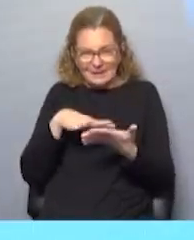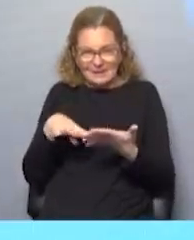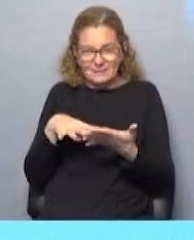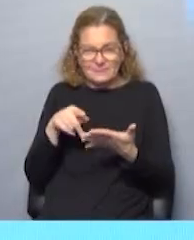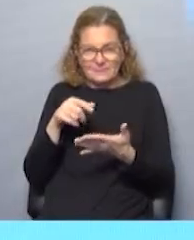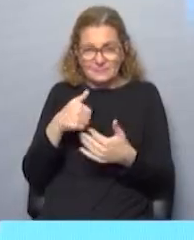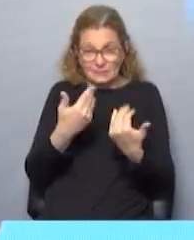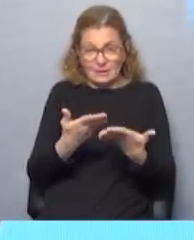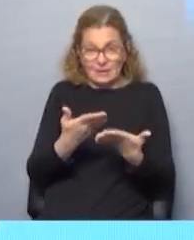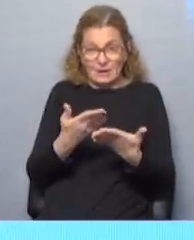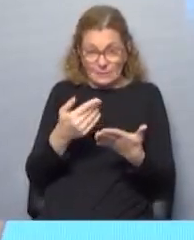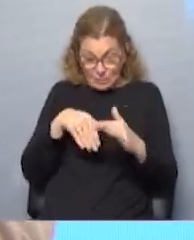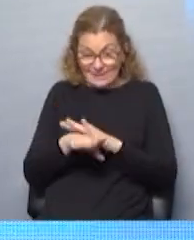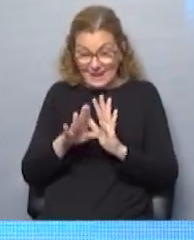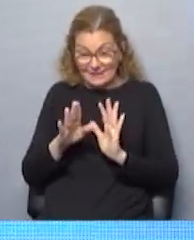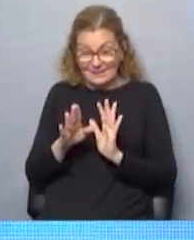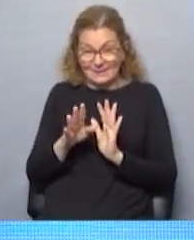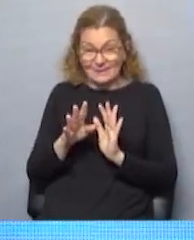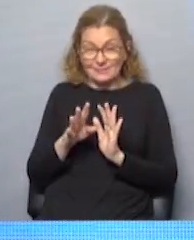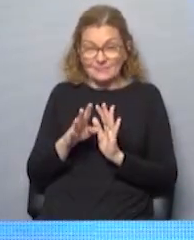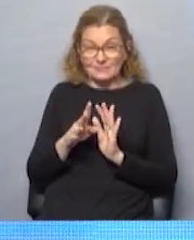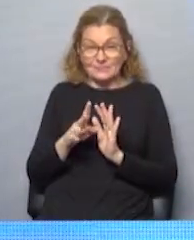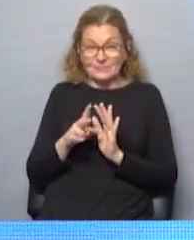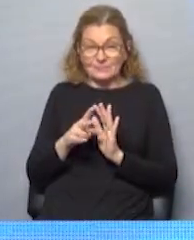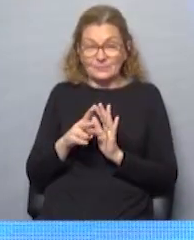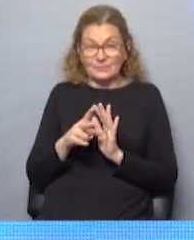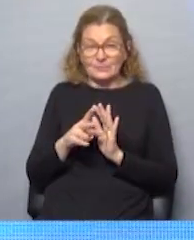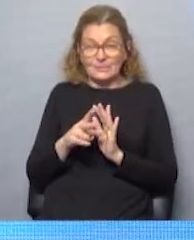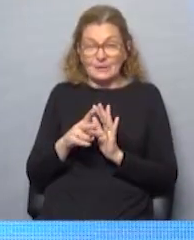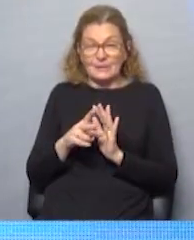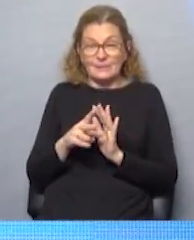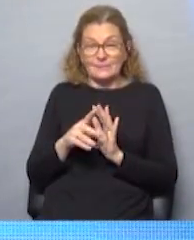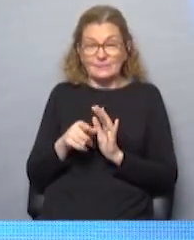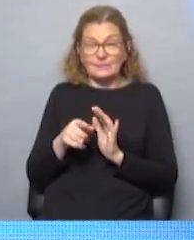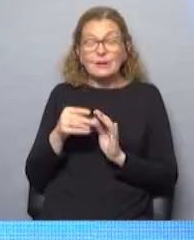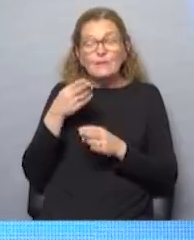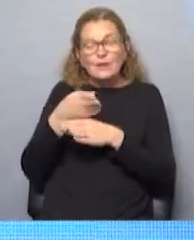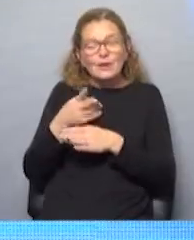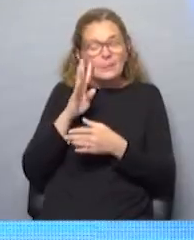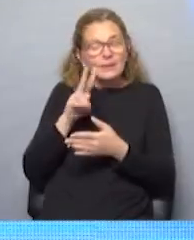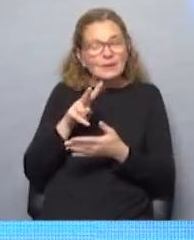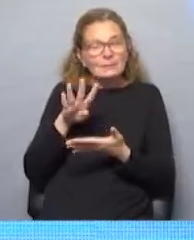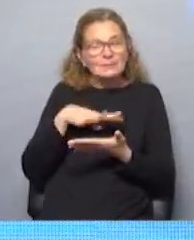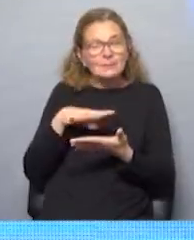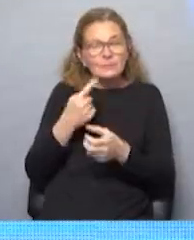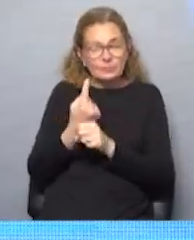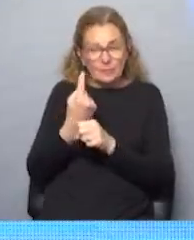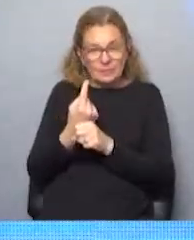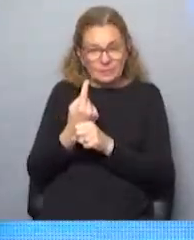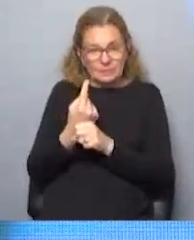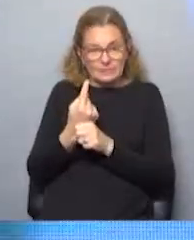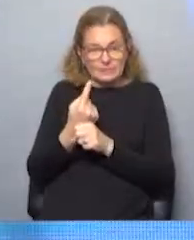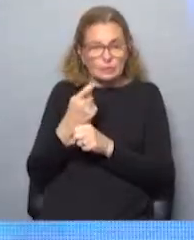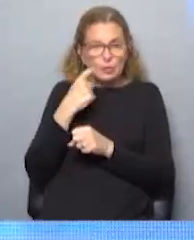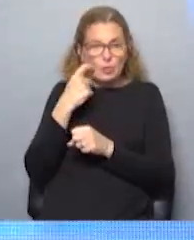le anima a lo que a lo que voy es que la primera impresión bueno fue en